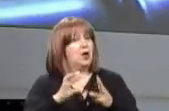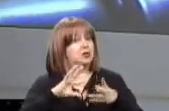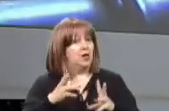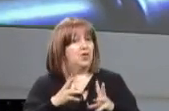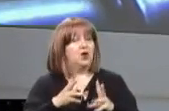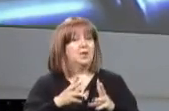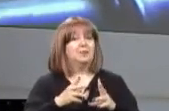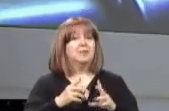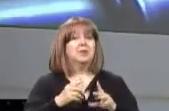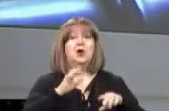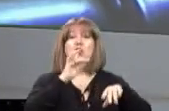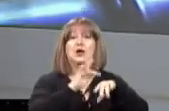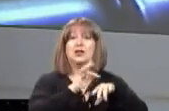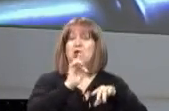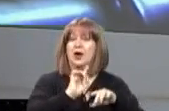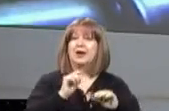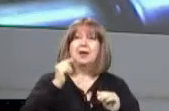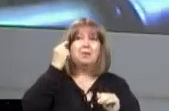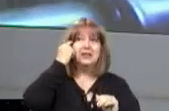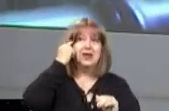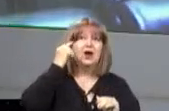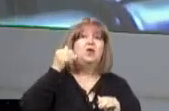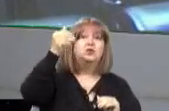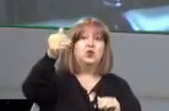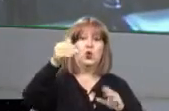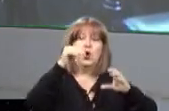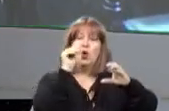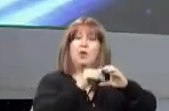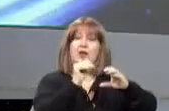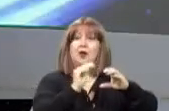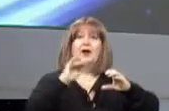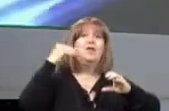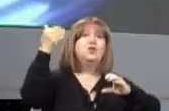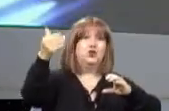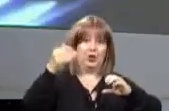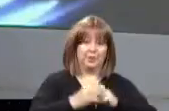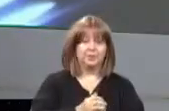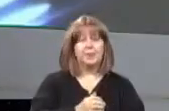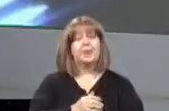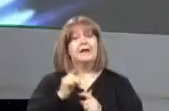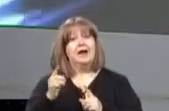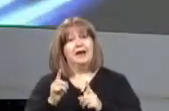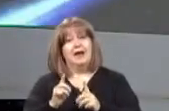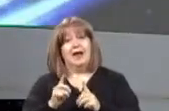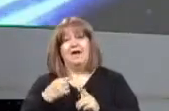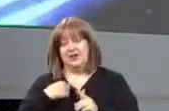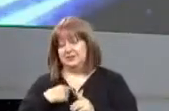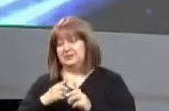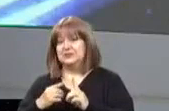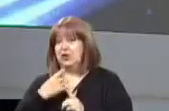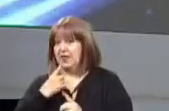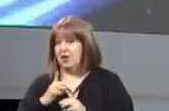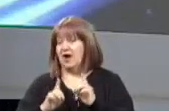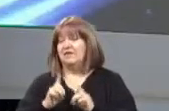otras opciones y no hace falta que seas ultra... archimillonario claro, para mí, poder hacerlo. Lo que mucha gente le debe pasar, perdón que me meta, pero es muy uh-huh.